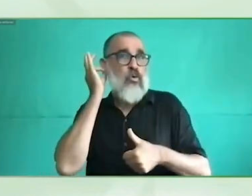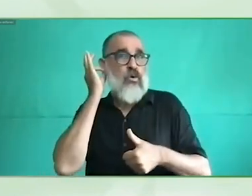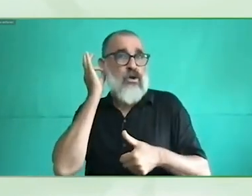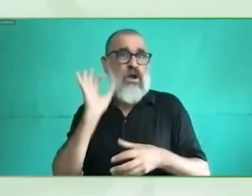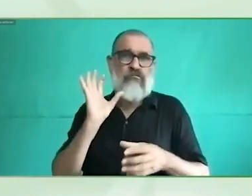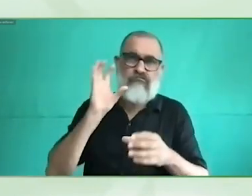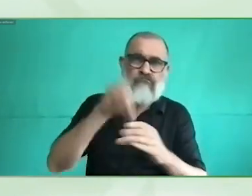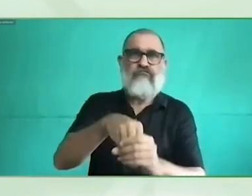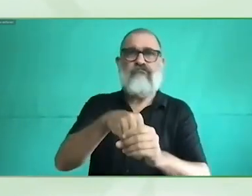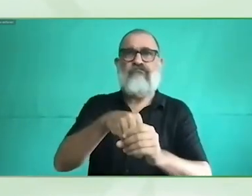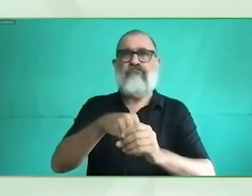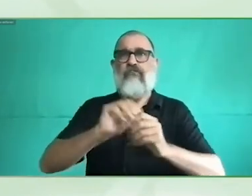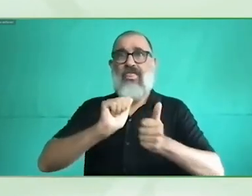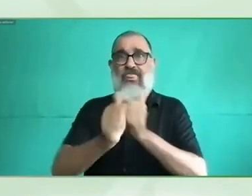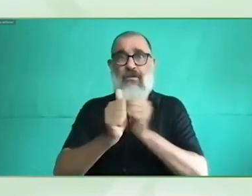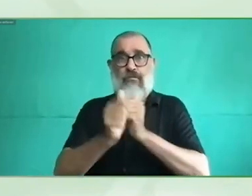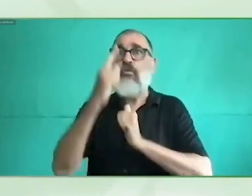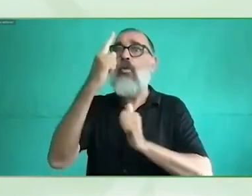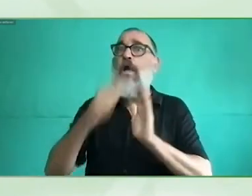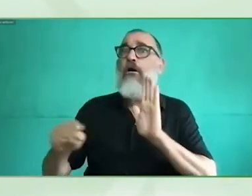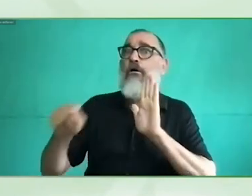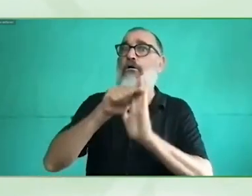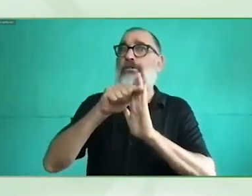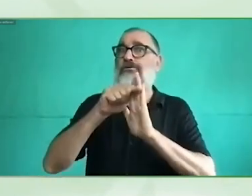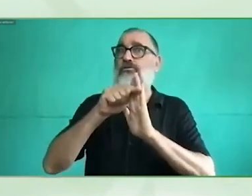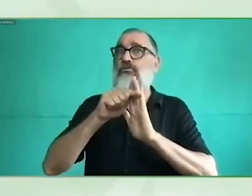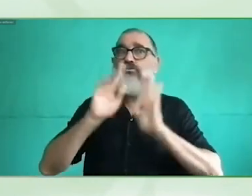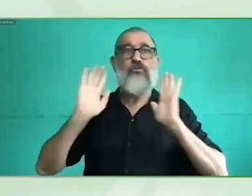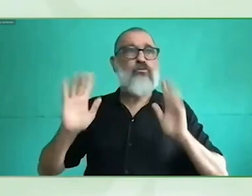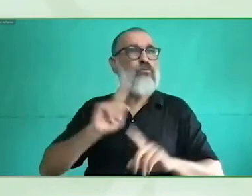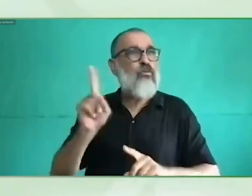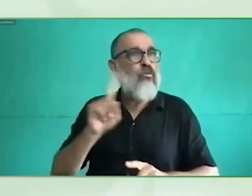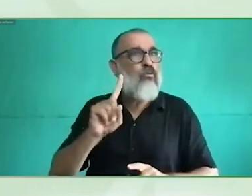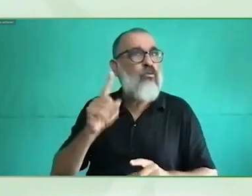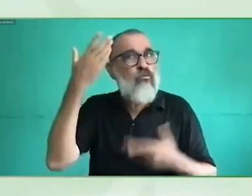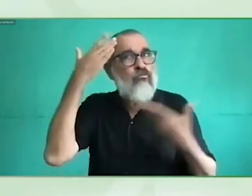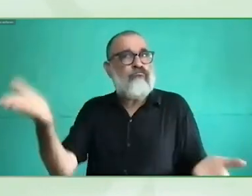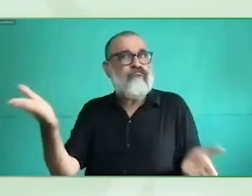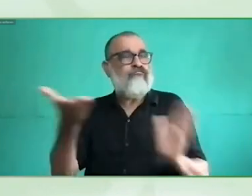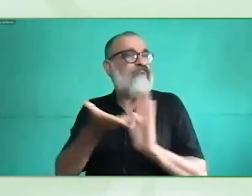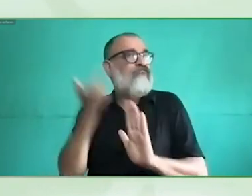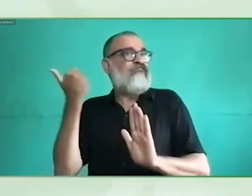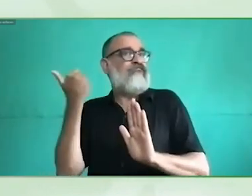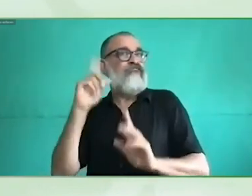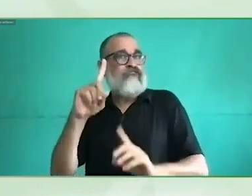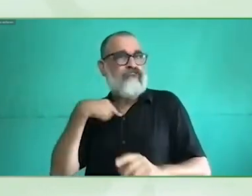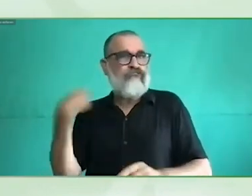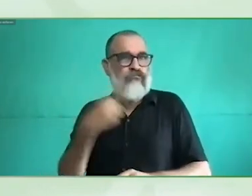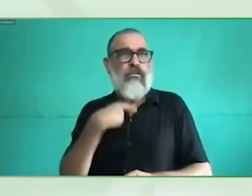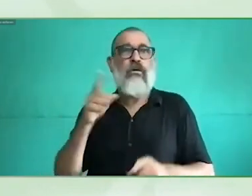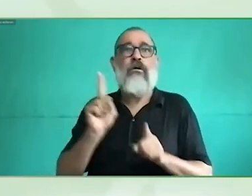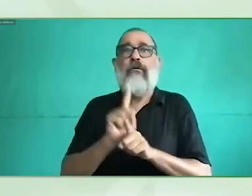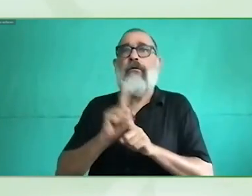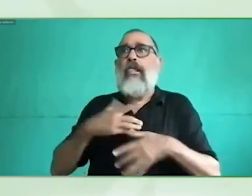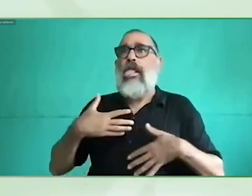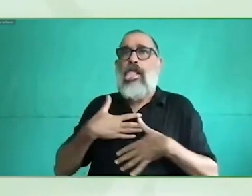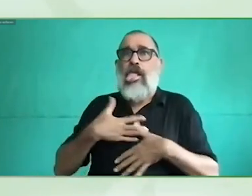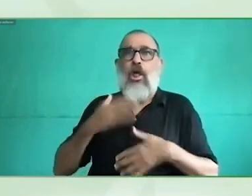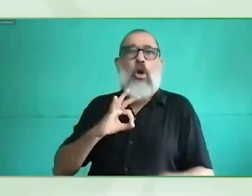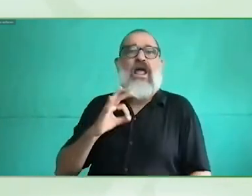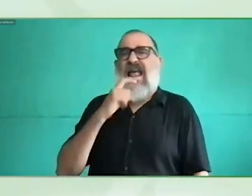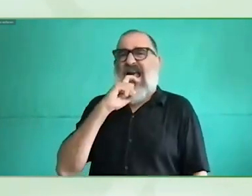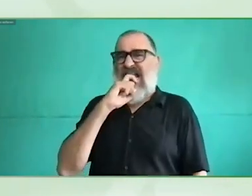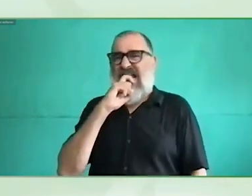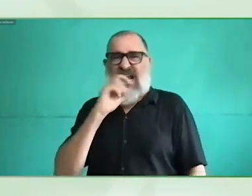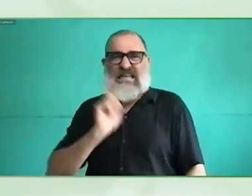persona a través del espejo donde mi cuerpo y mi ser volvieron a hacer uno solo este proceso no es fácil No es color de